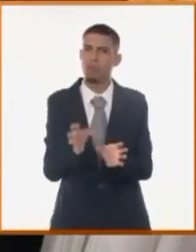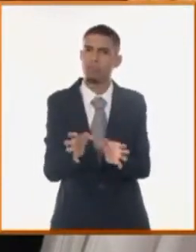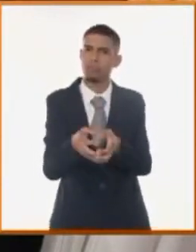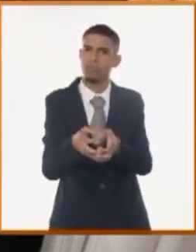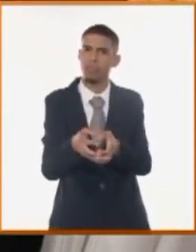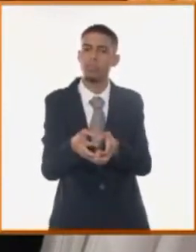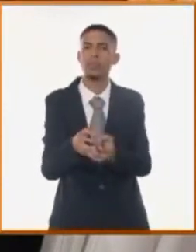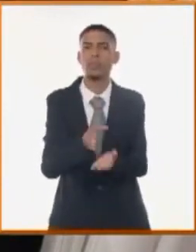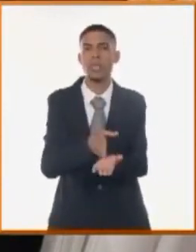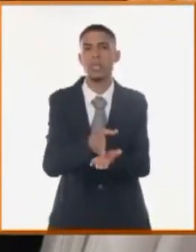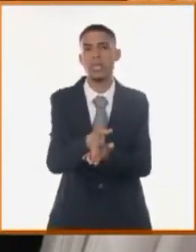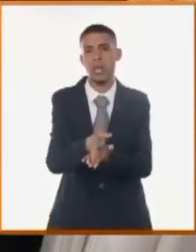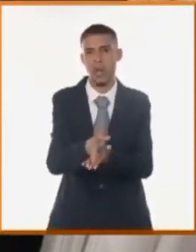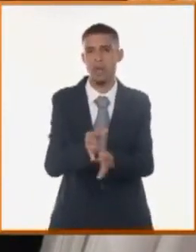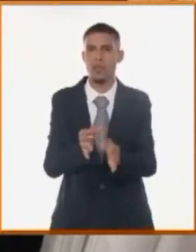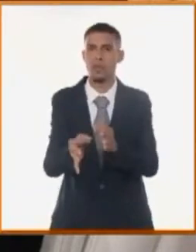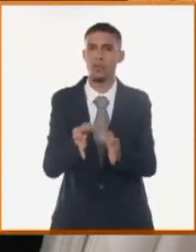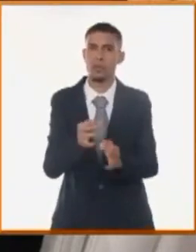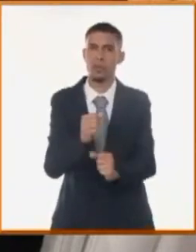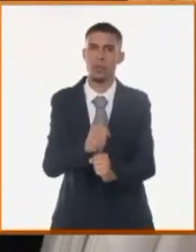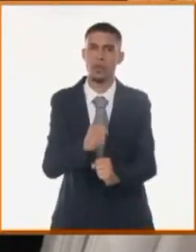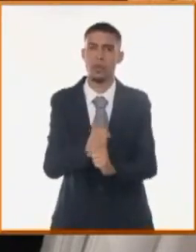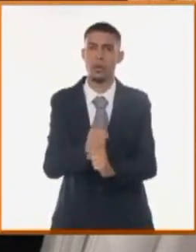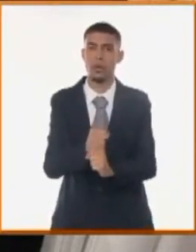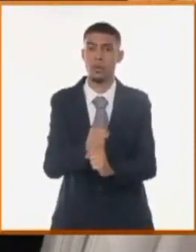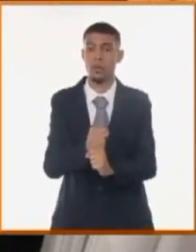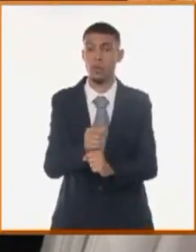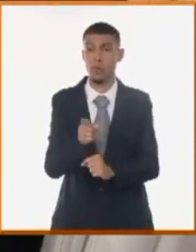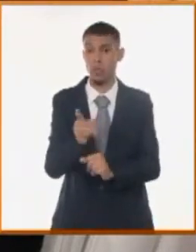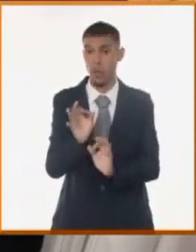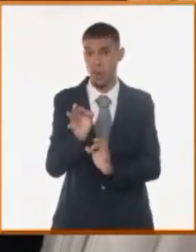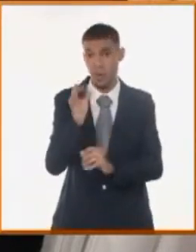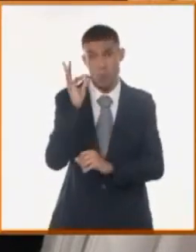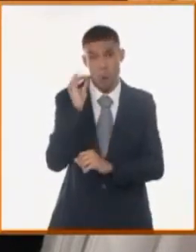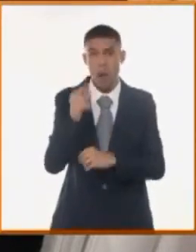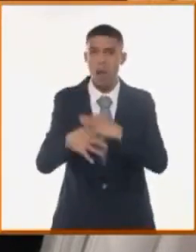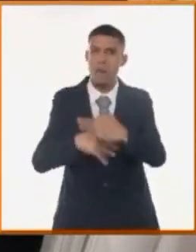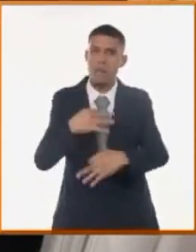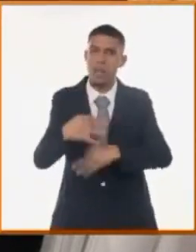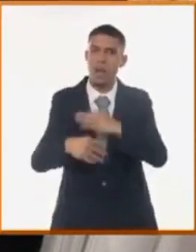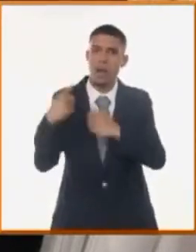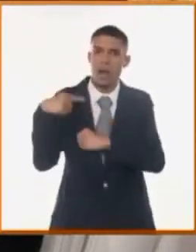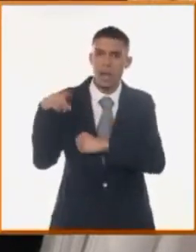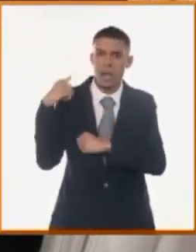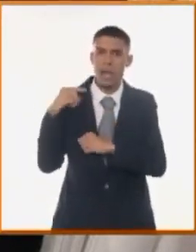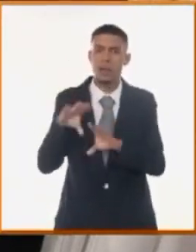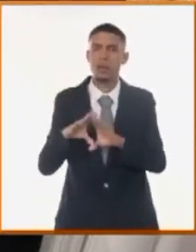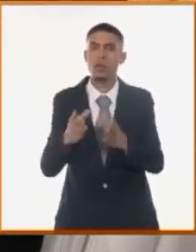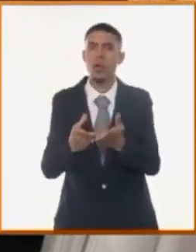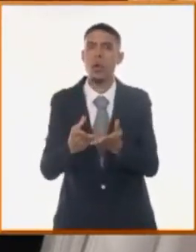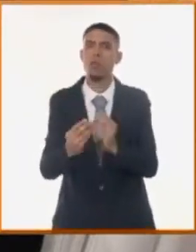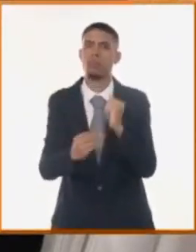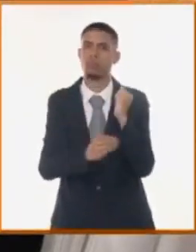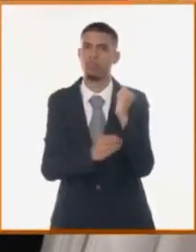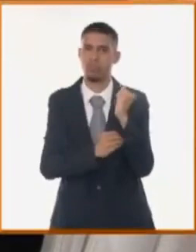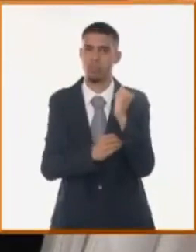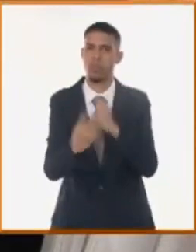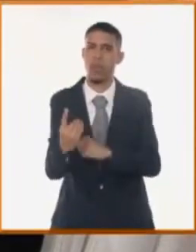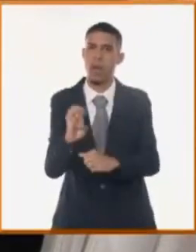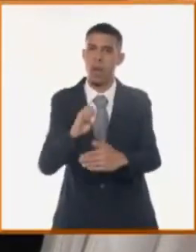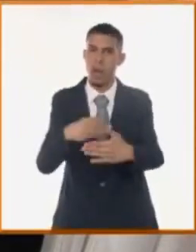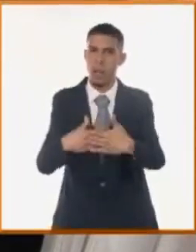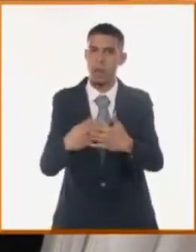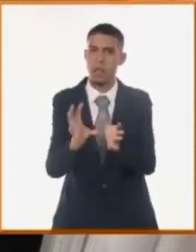se sigue articulando, como usted señalaba ayer, pues las potencialidades de cada una de estas empresas para articularse